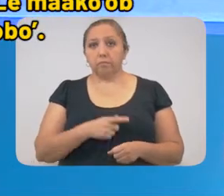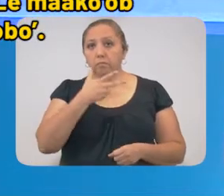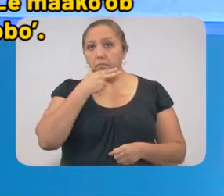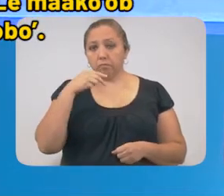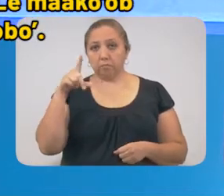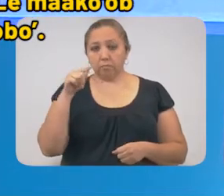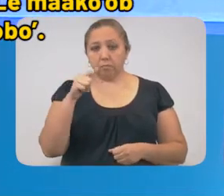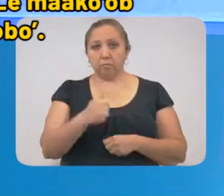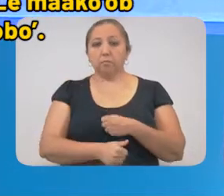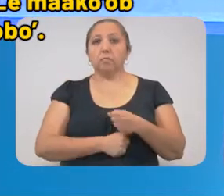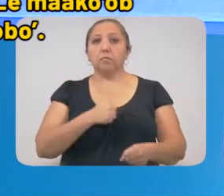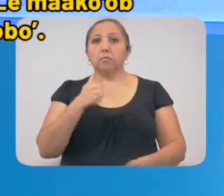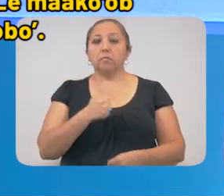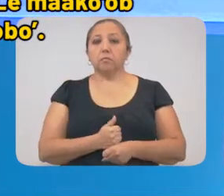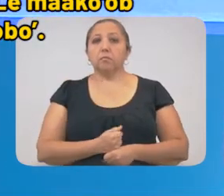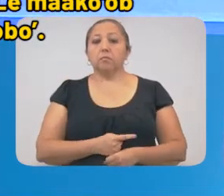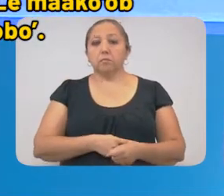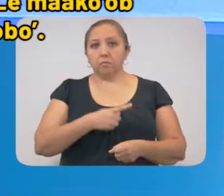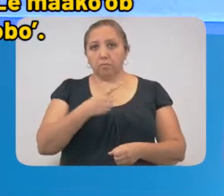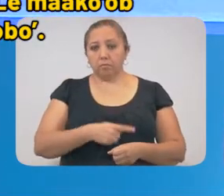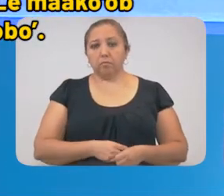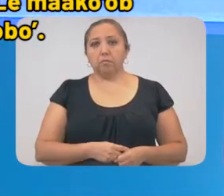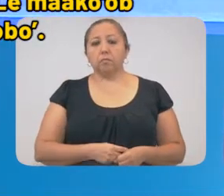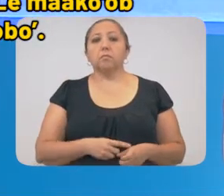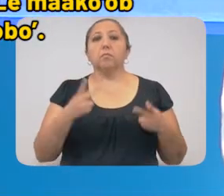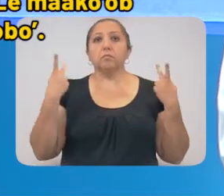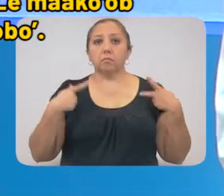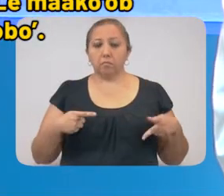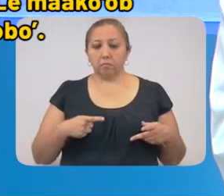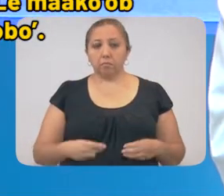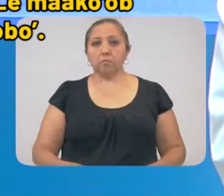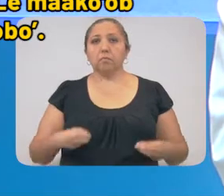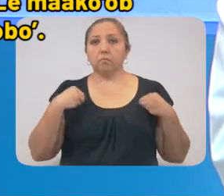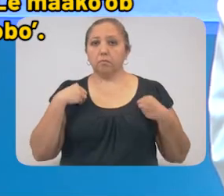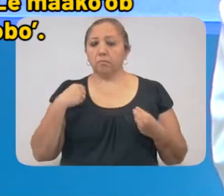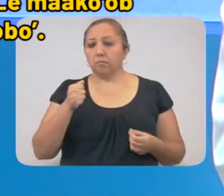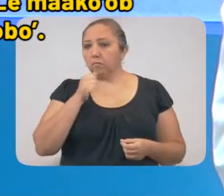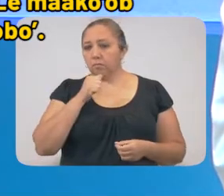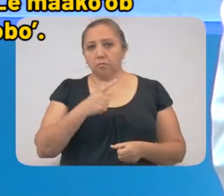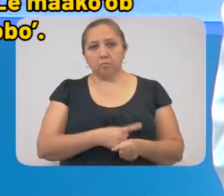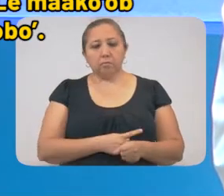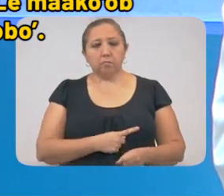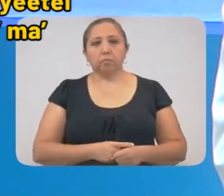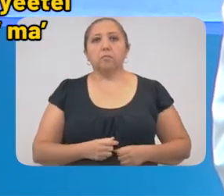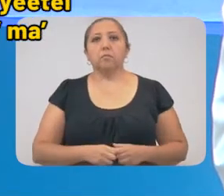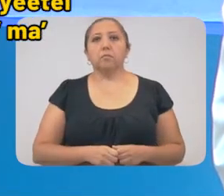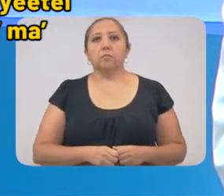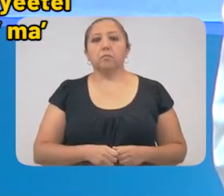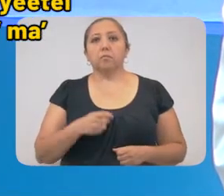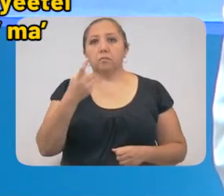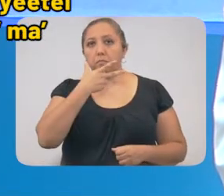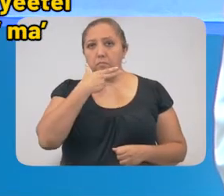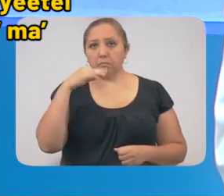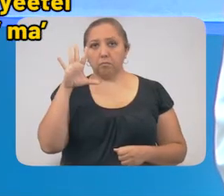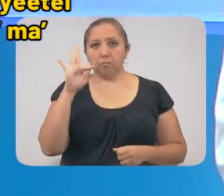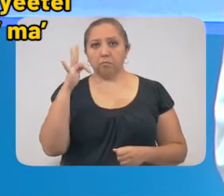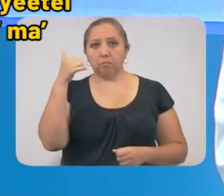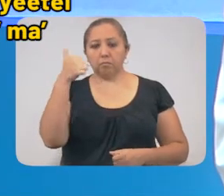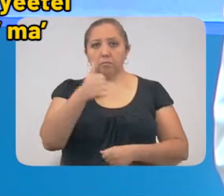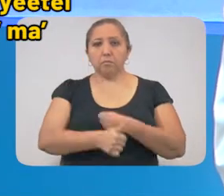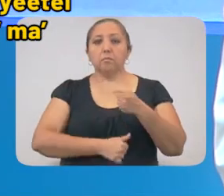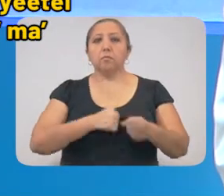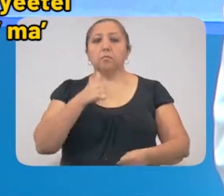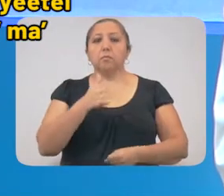de 70 años de Mérida, con hipertensión, las personas con las que vivía no presentan síntomas. Un hombre de 46